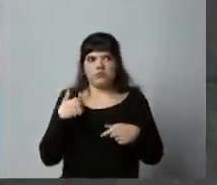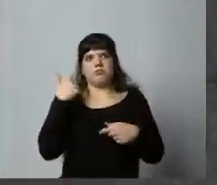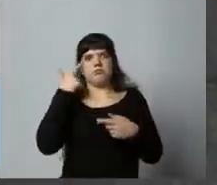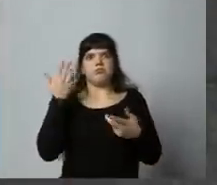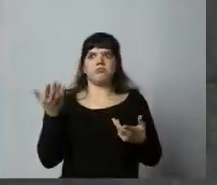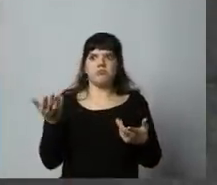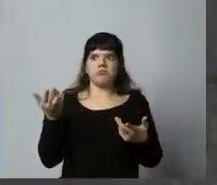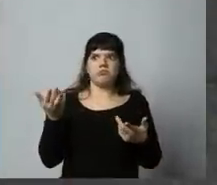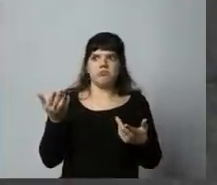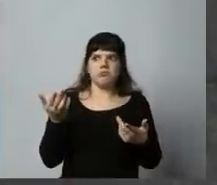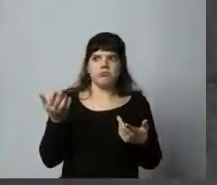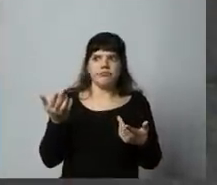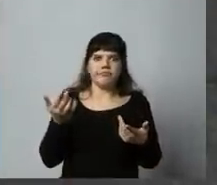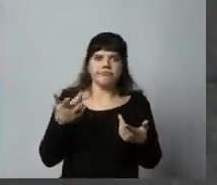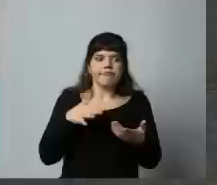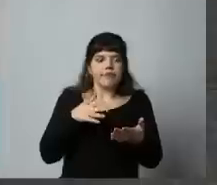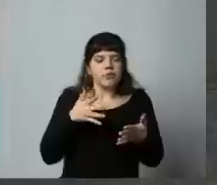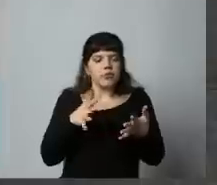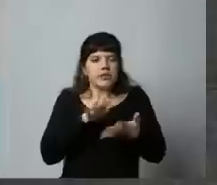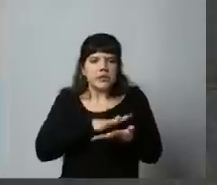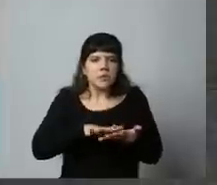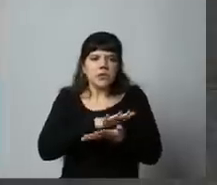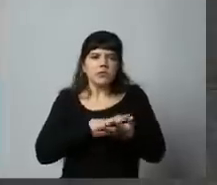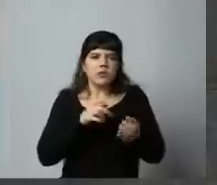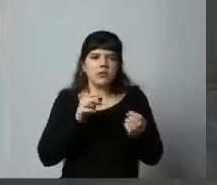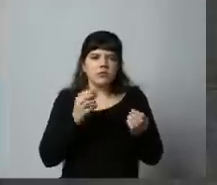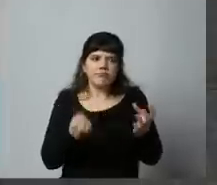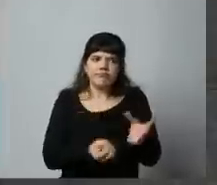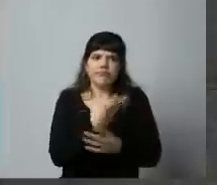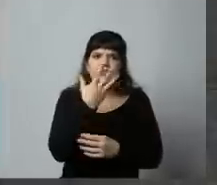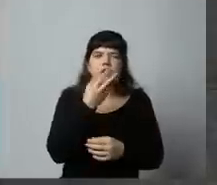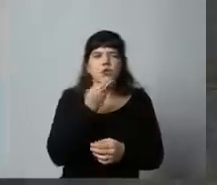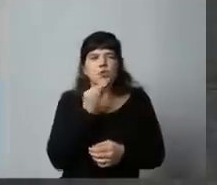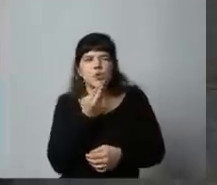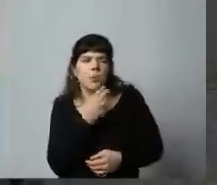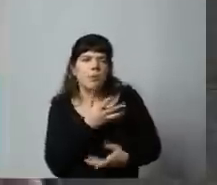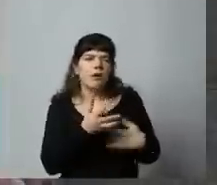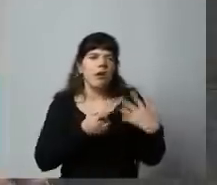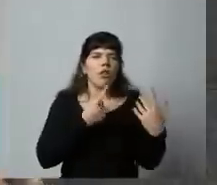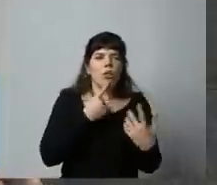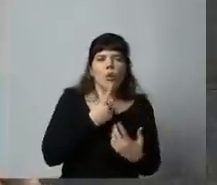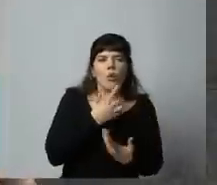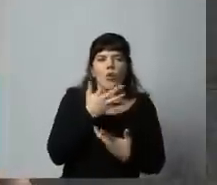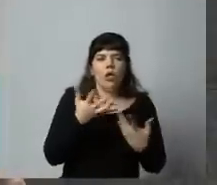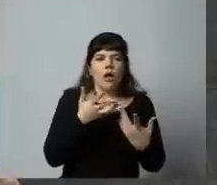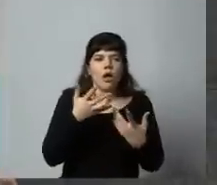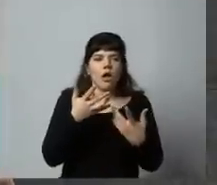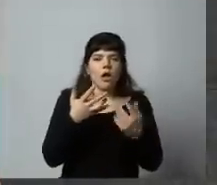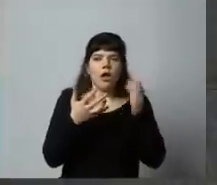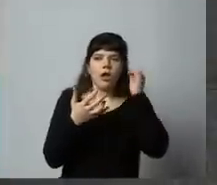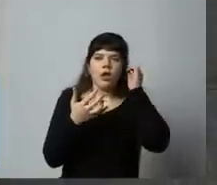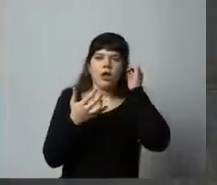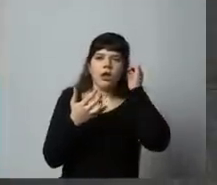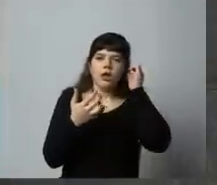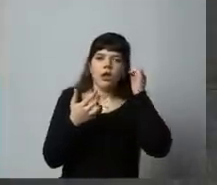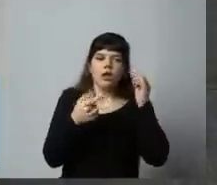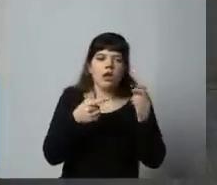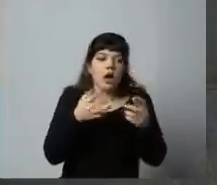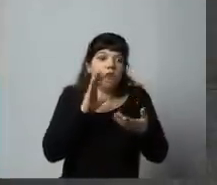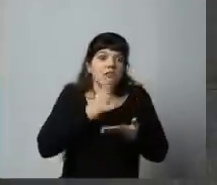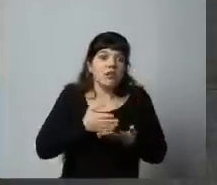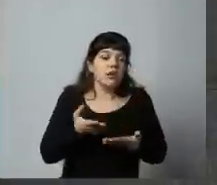un terreno con esta instalación de la sospecha y de la duda y la descalificación que